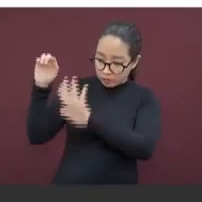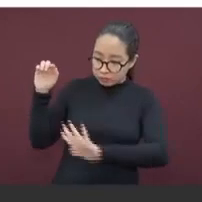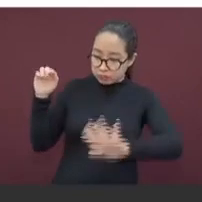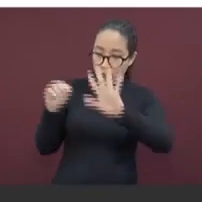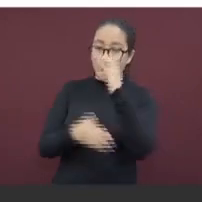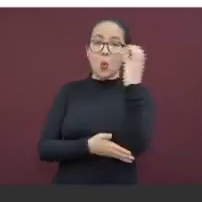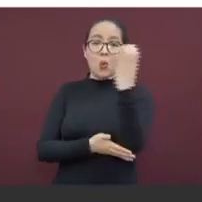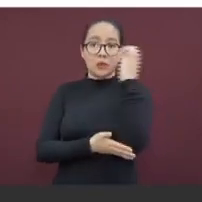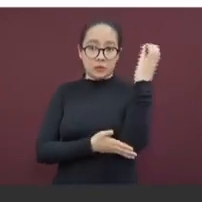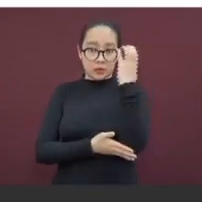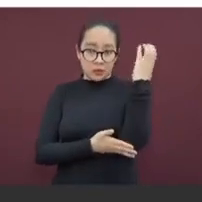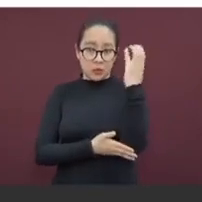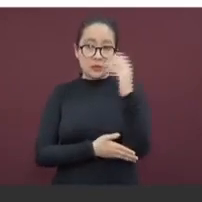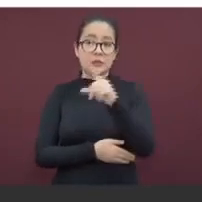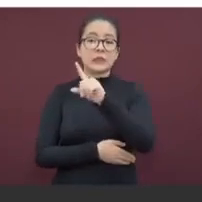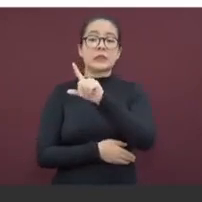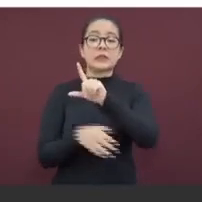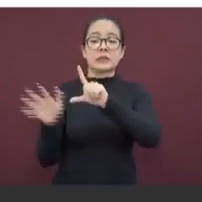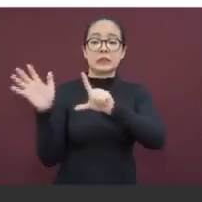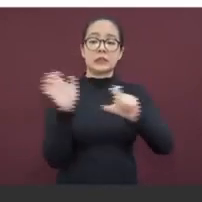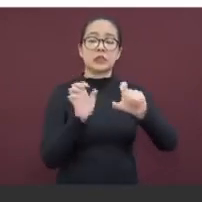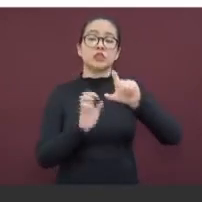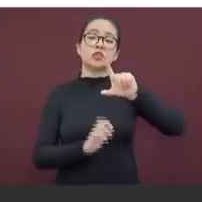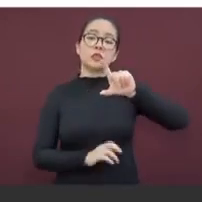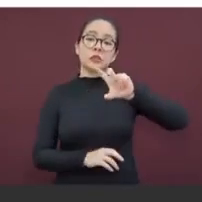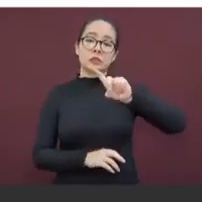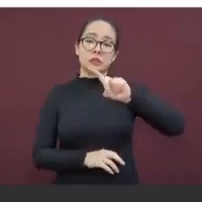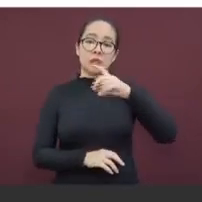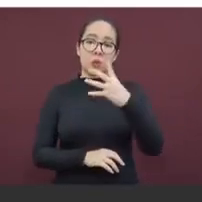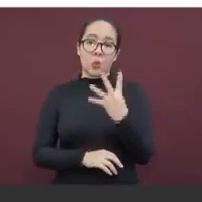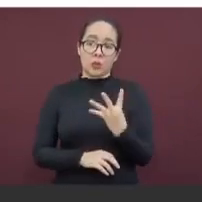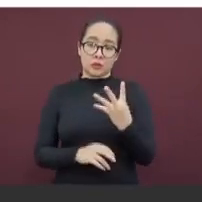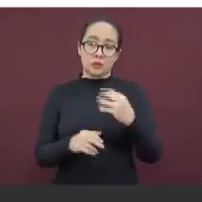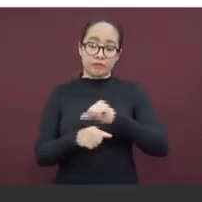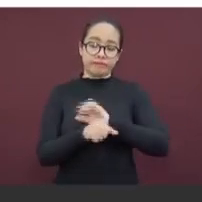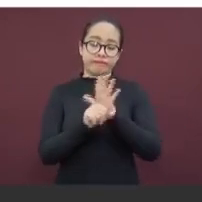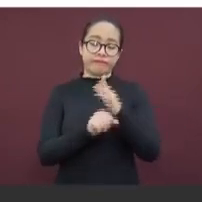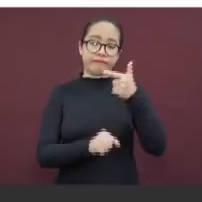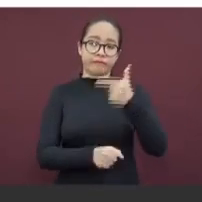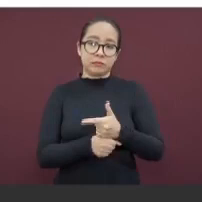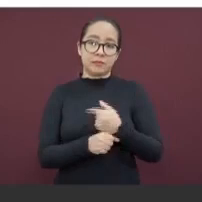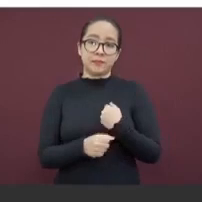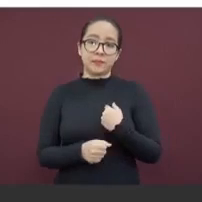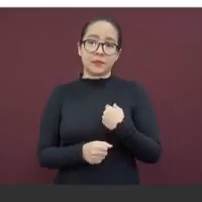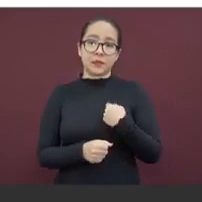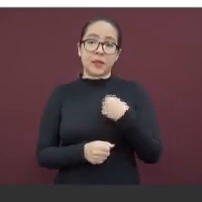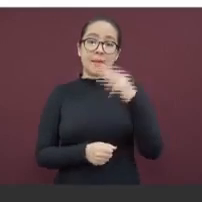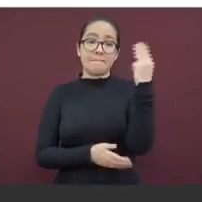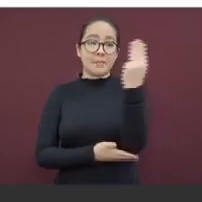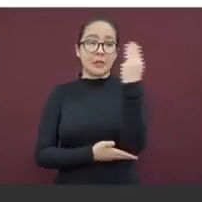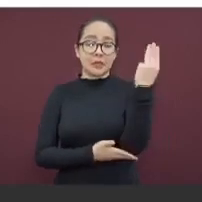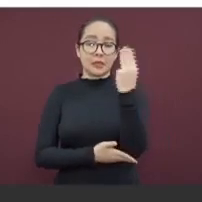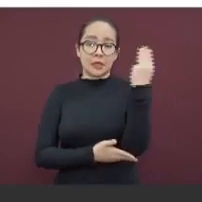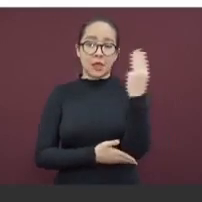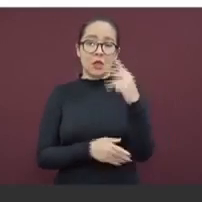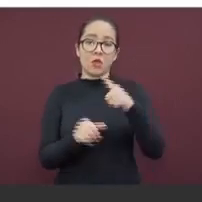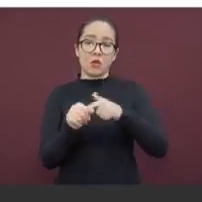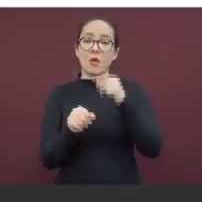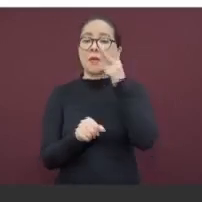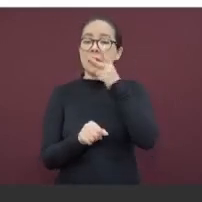de coatzacoalcos con 734 casos en granate la de minatitlán con